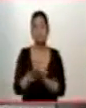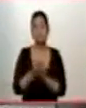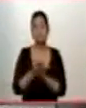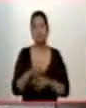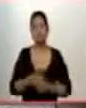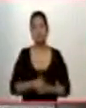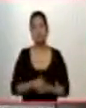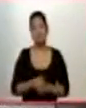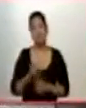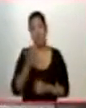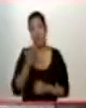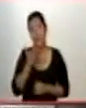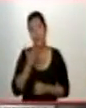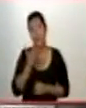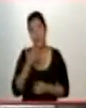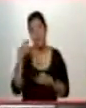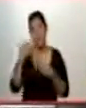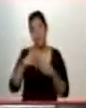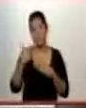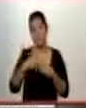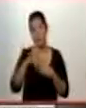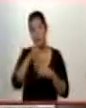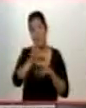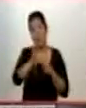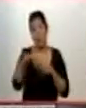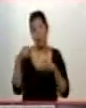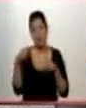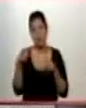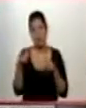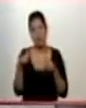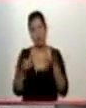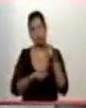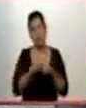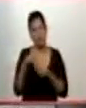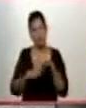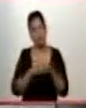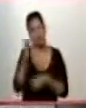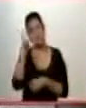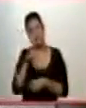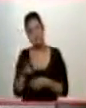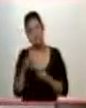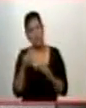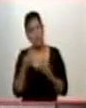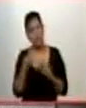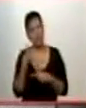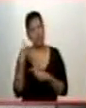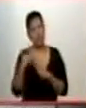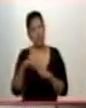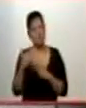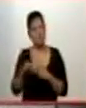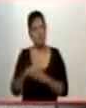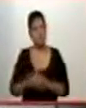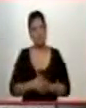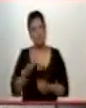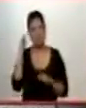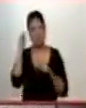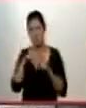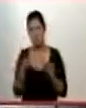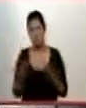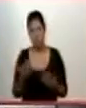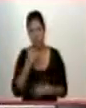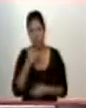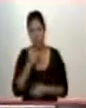regionales, por ejemplo, Petrocaribe. ¿Cómo lo ha venido haciendo y sobre todo cuánto queda por hacer en este terreno? Desafíos,